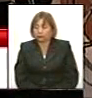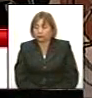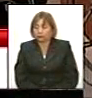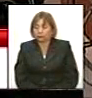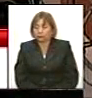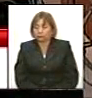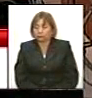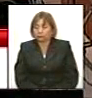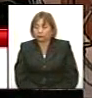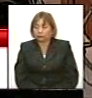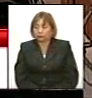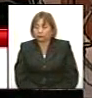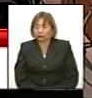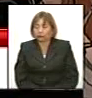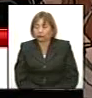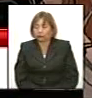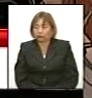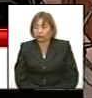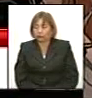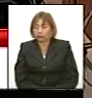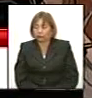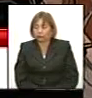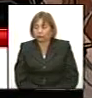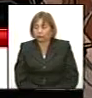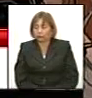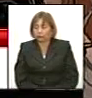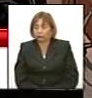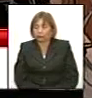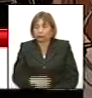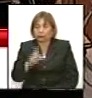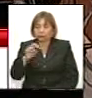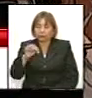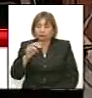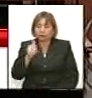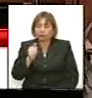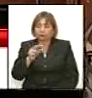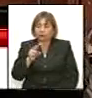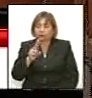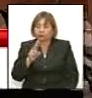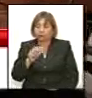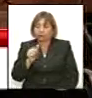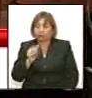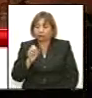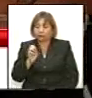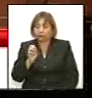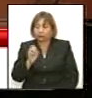¿Algún otro señor congresista? El congresista Narváez.